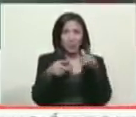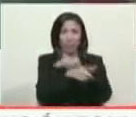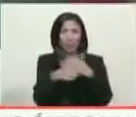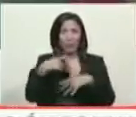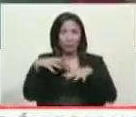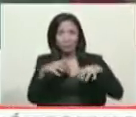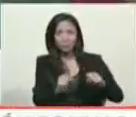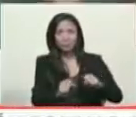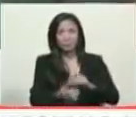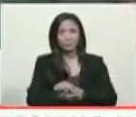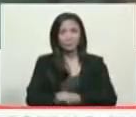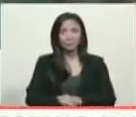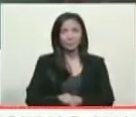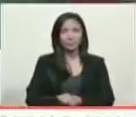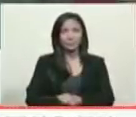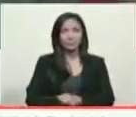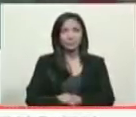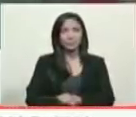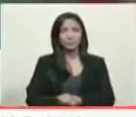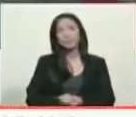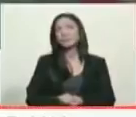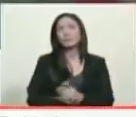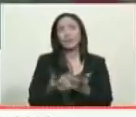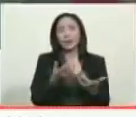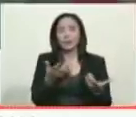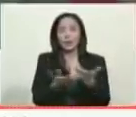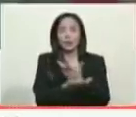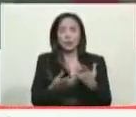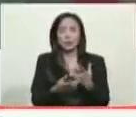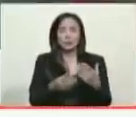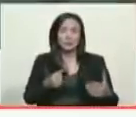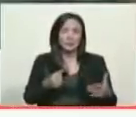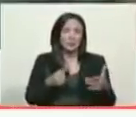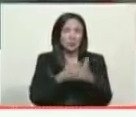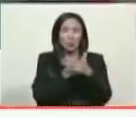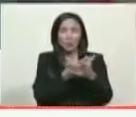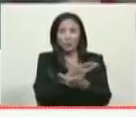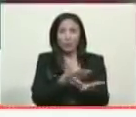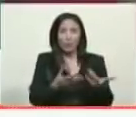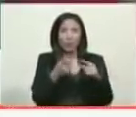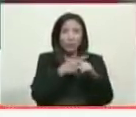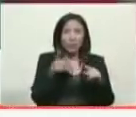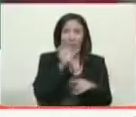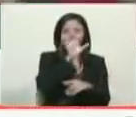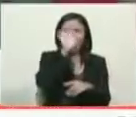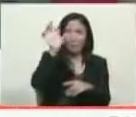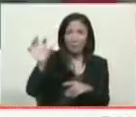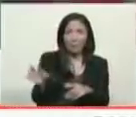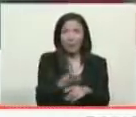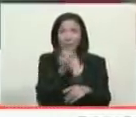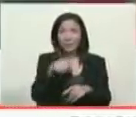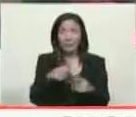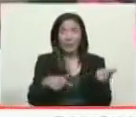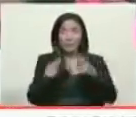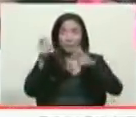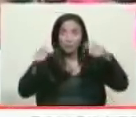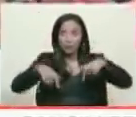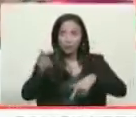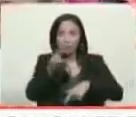en connivencia, en conchupancia con apátridas venezolanos, pretenden